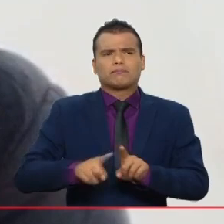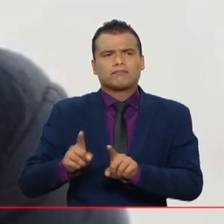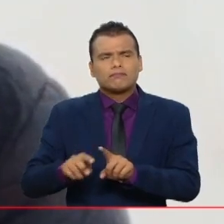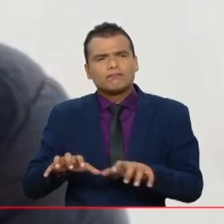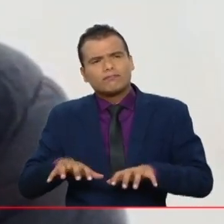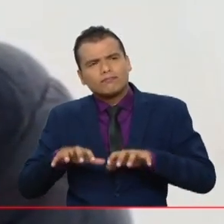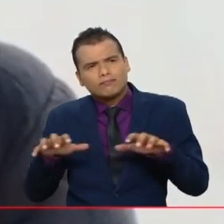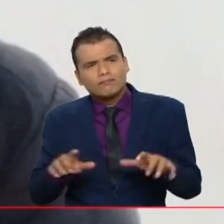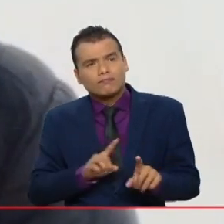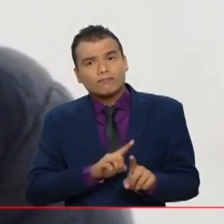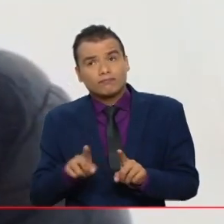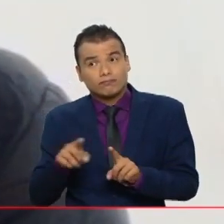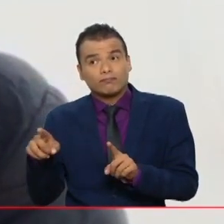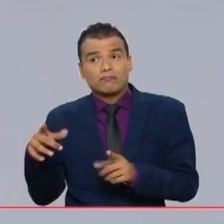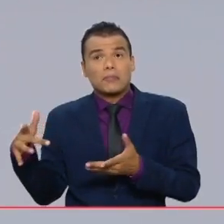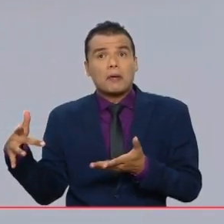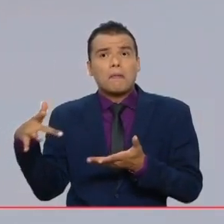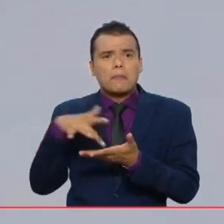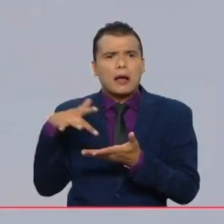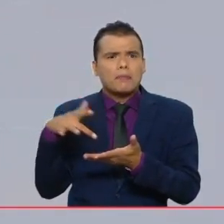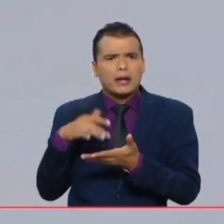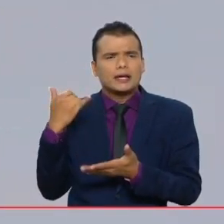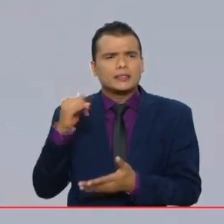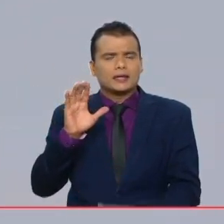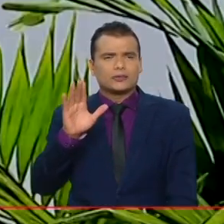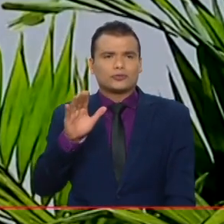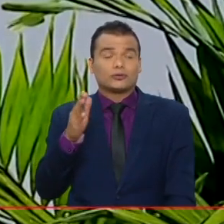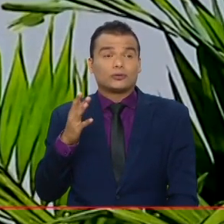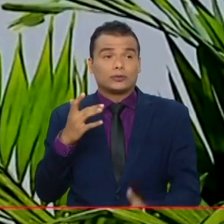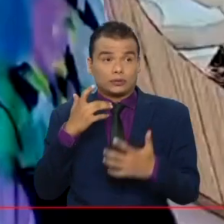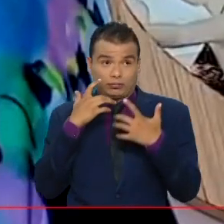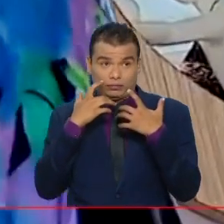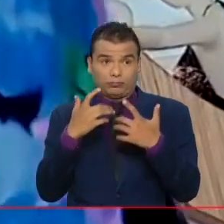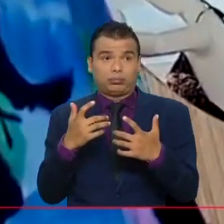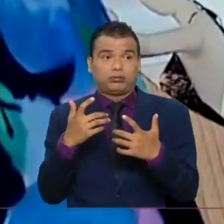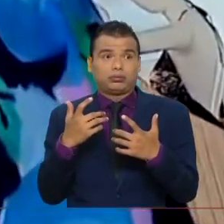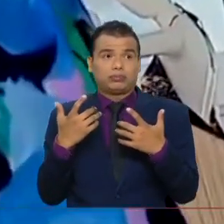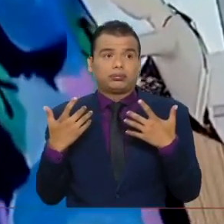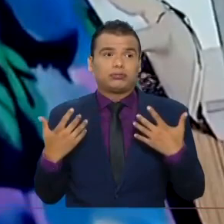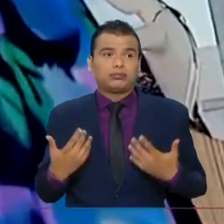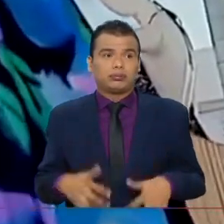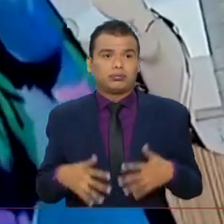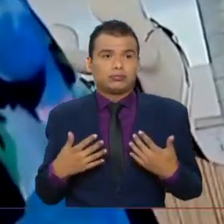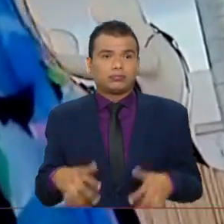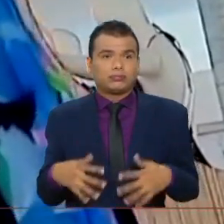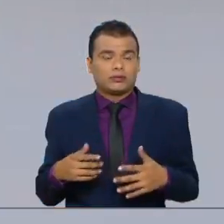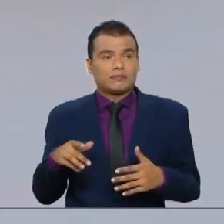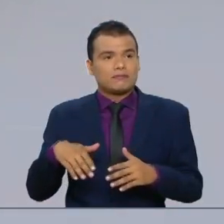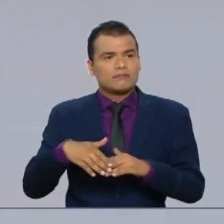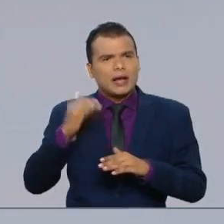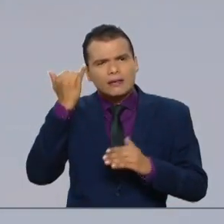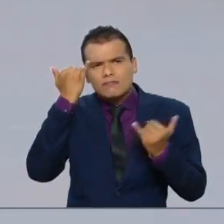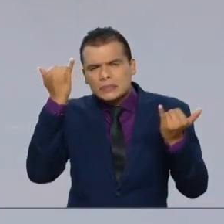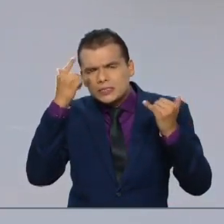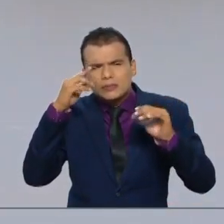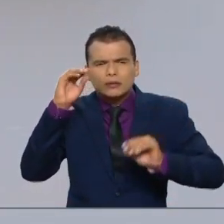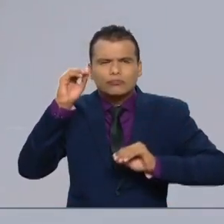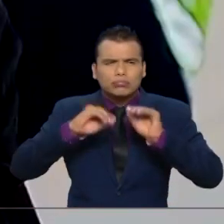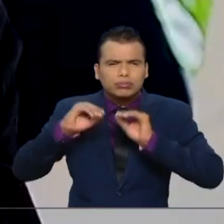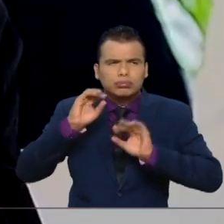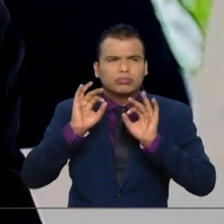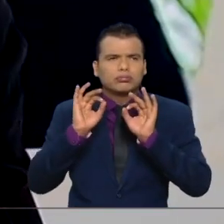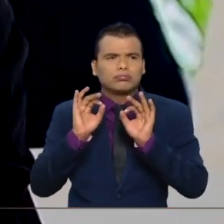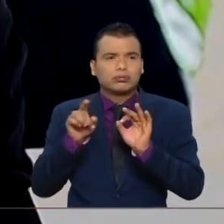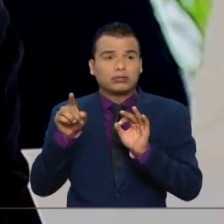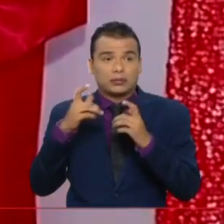que donde siempre estuvo presente, siempre dejando muy en alto el talento, la creatividad. Su carrera fue